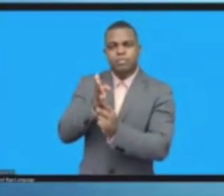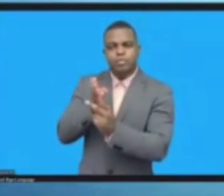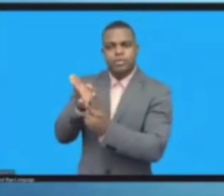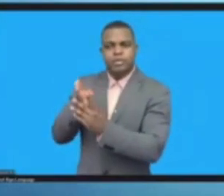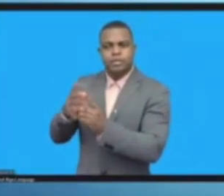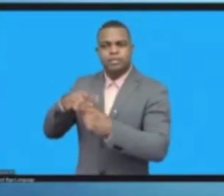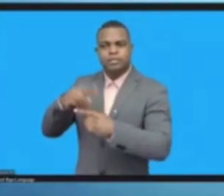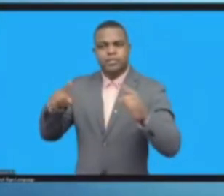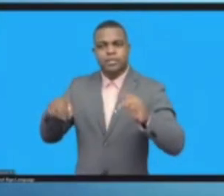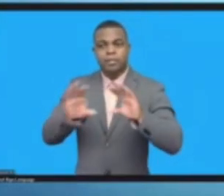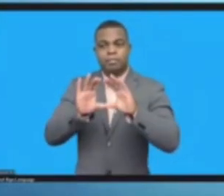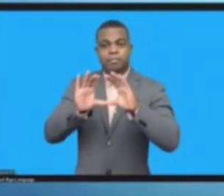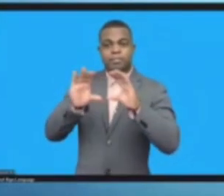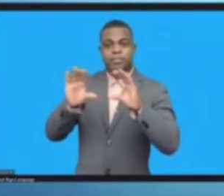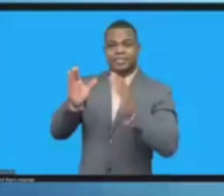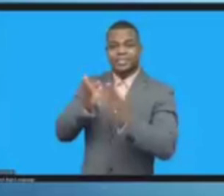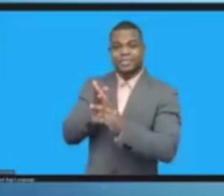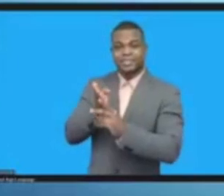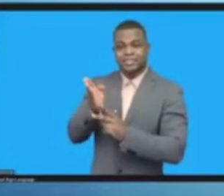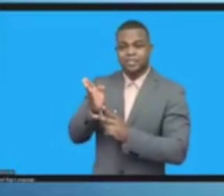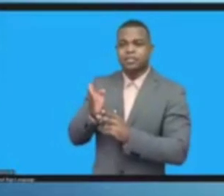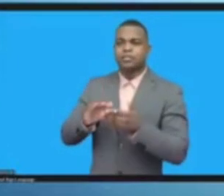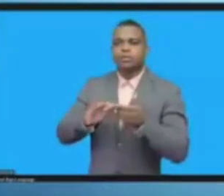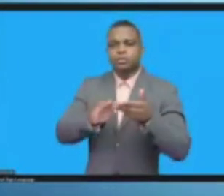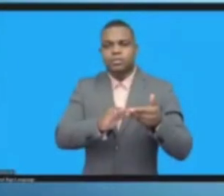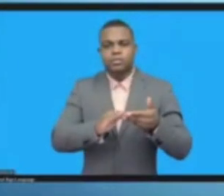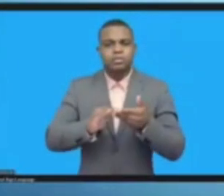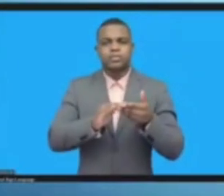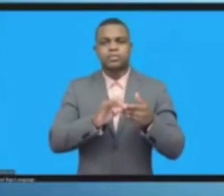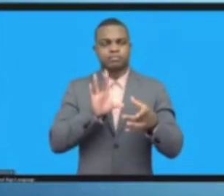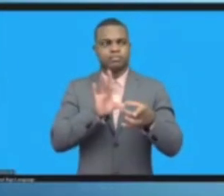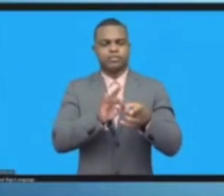La idea es que tengamos posibilidades